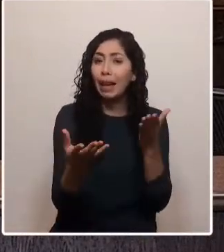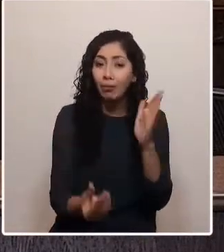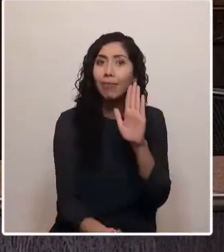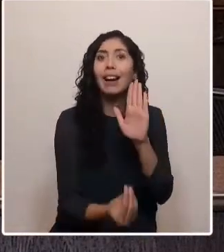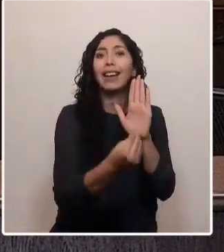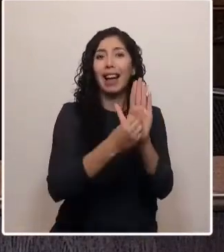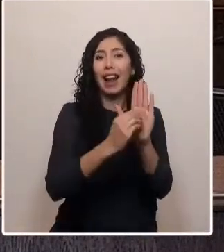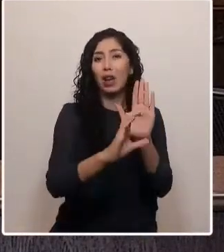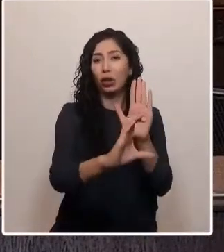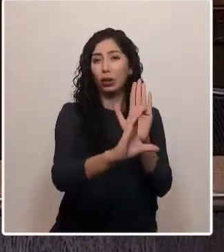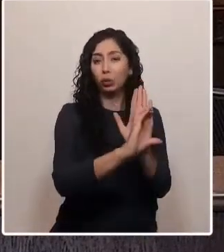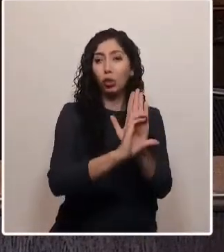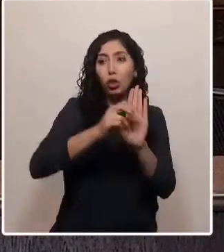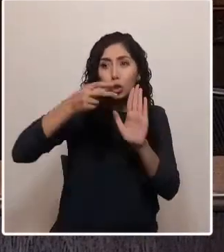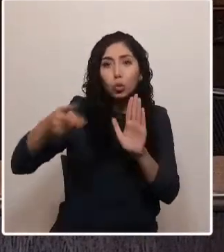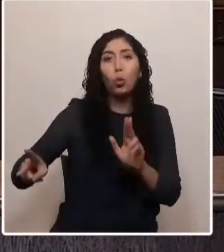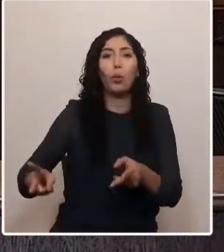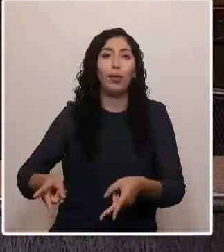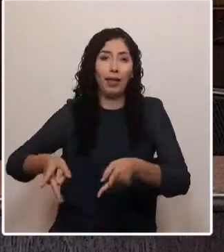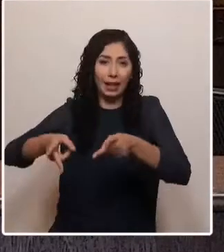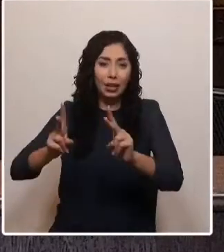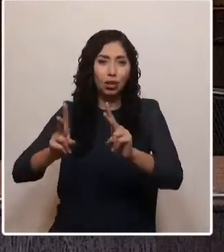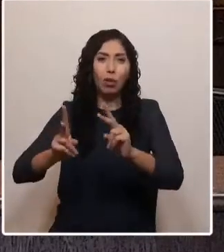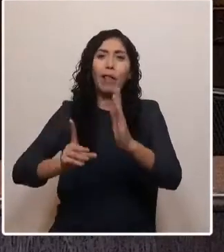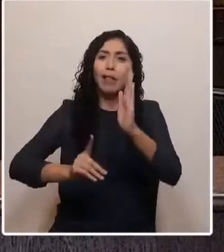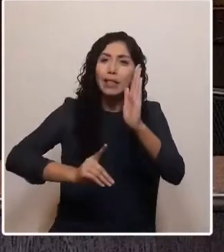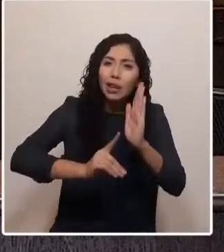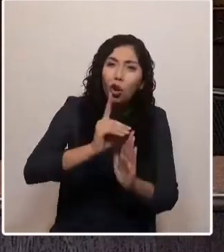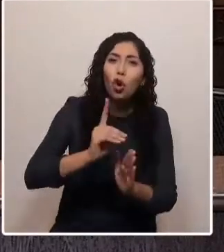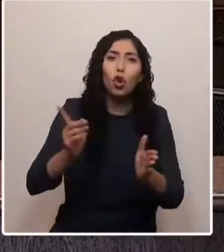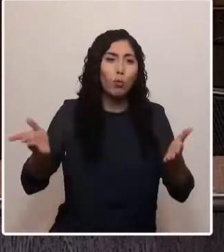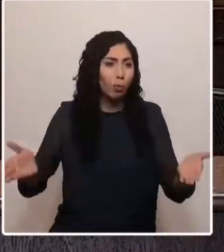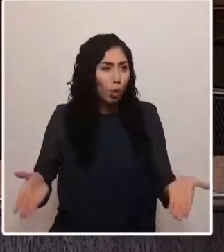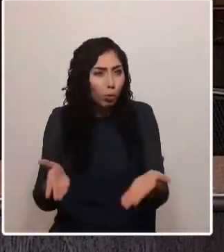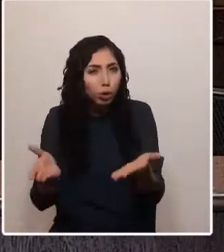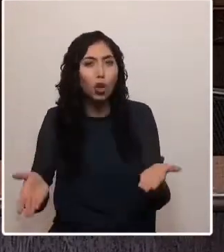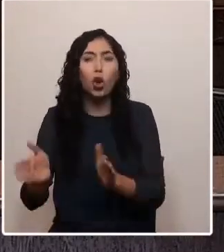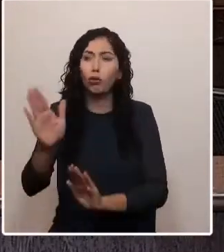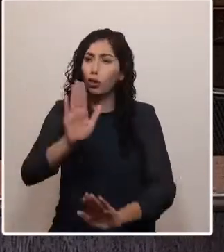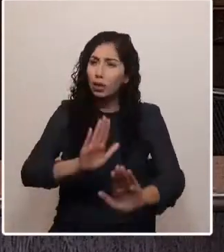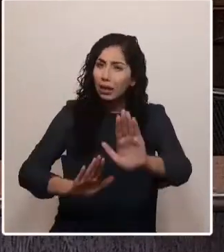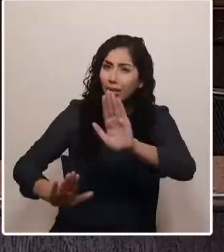constitucionalmente su derecho al ejercicio, desarrollo, promoción, conservación y